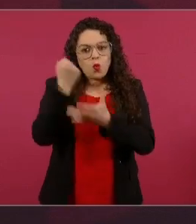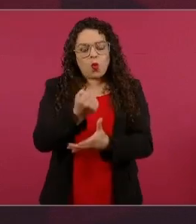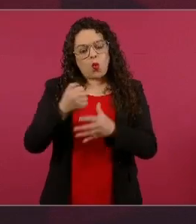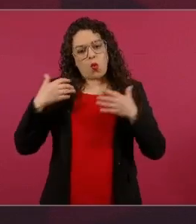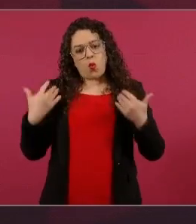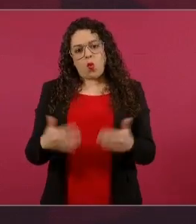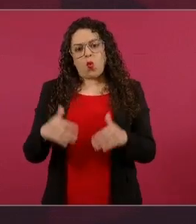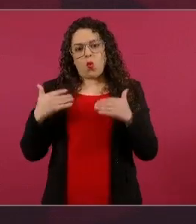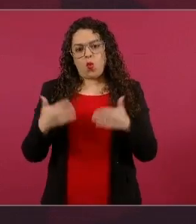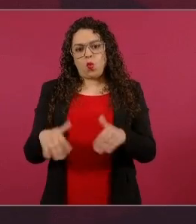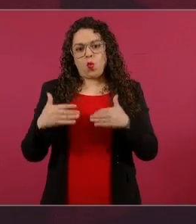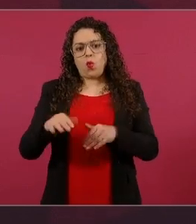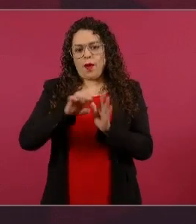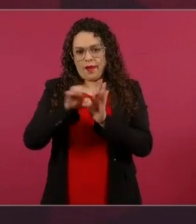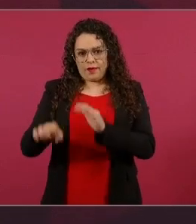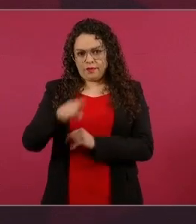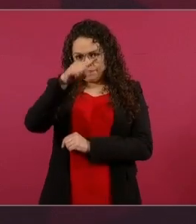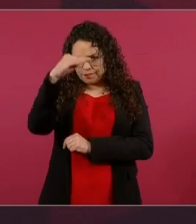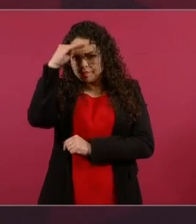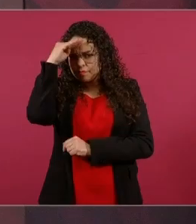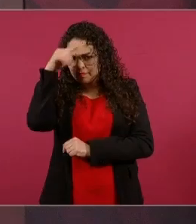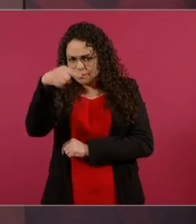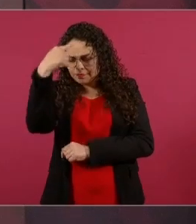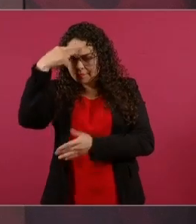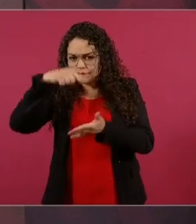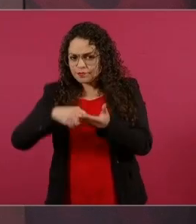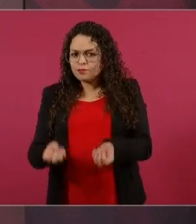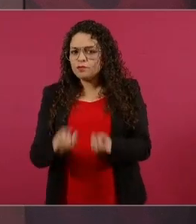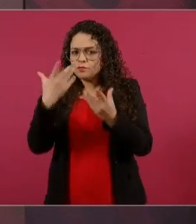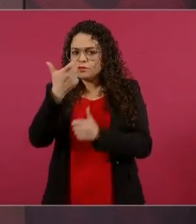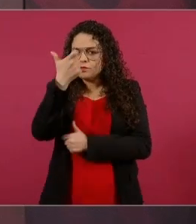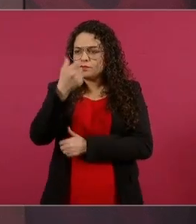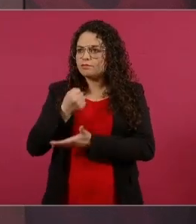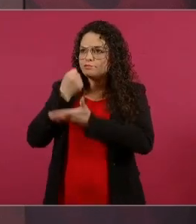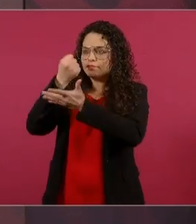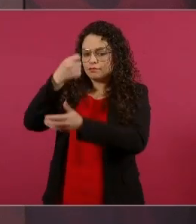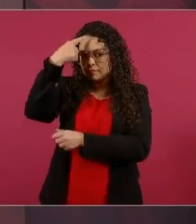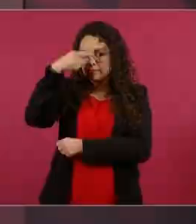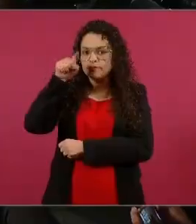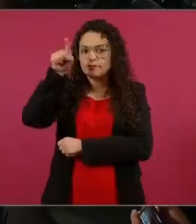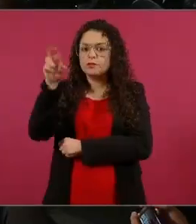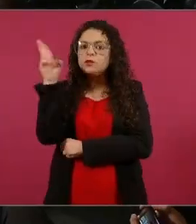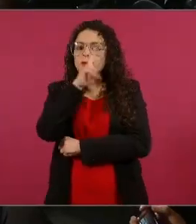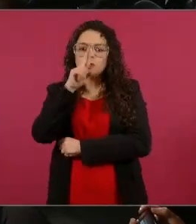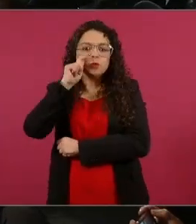enviado para la guerra de Rusia y Ucrania